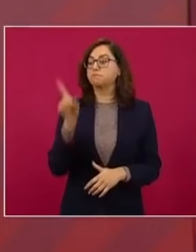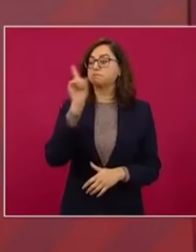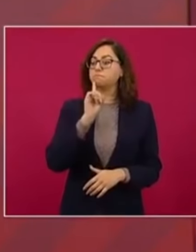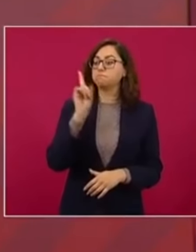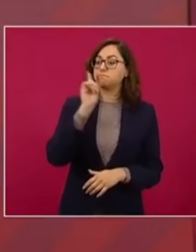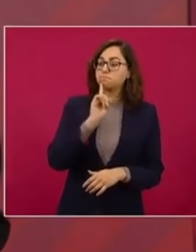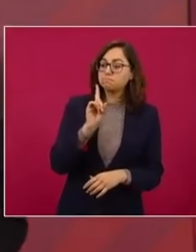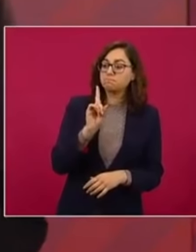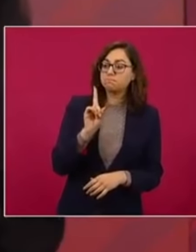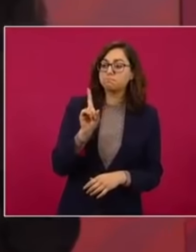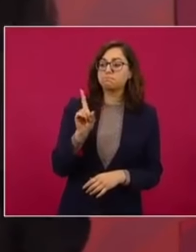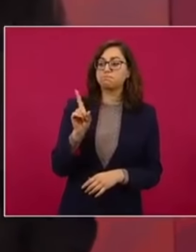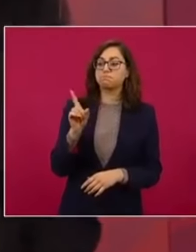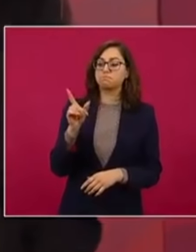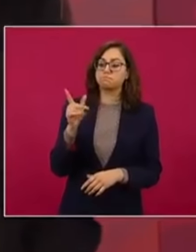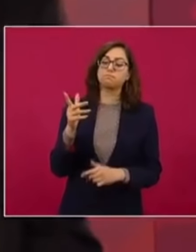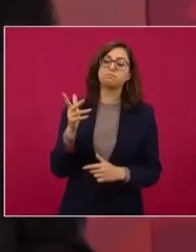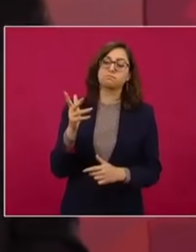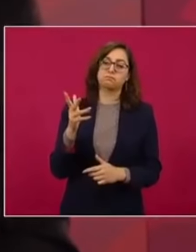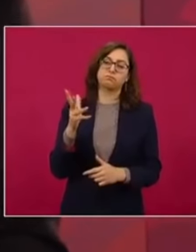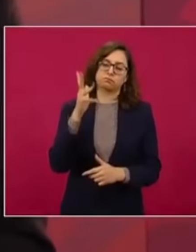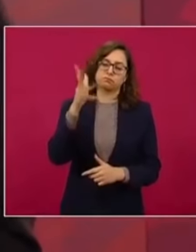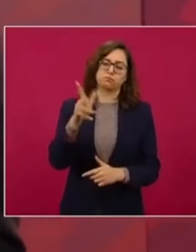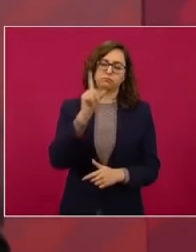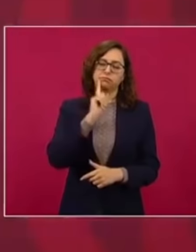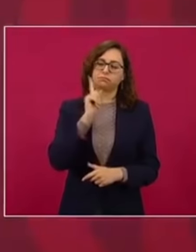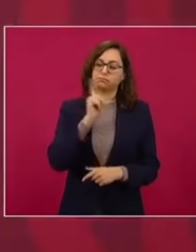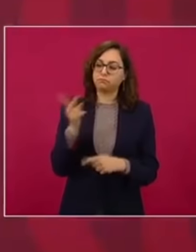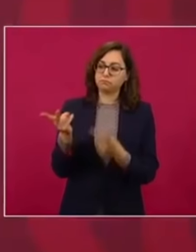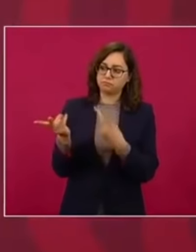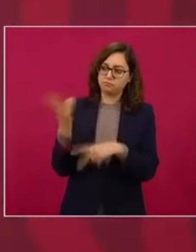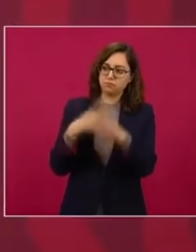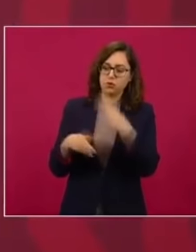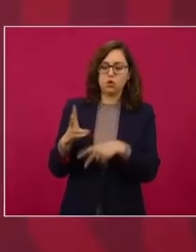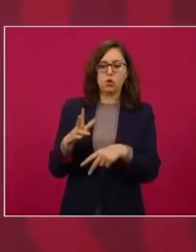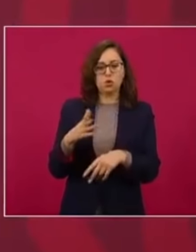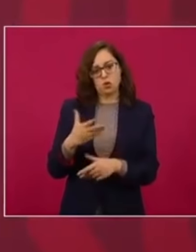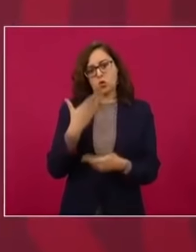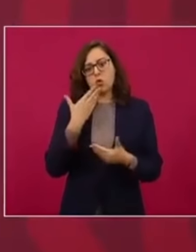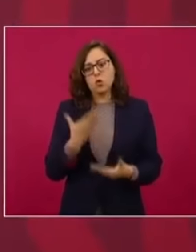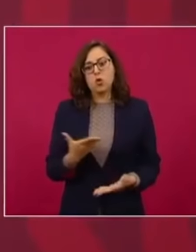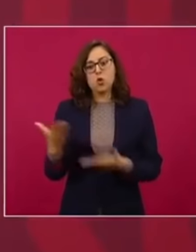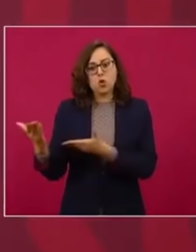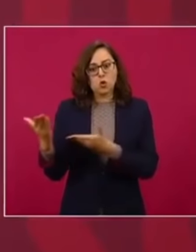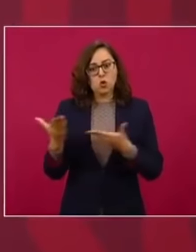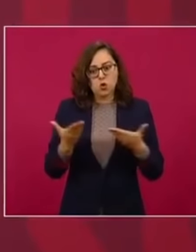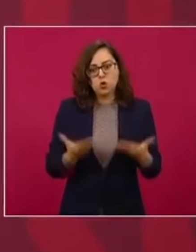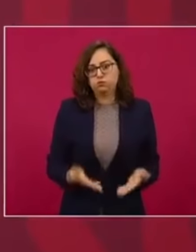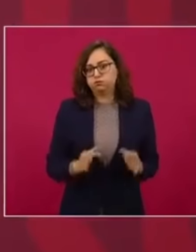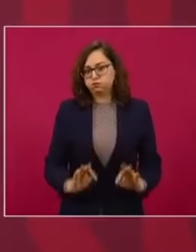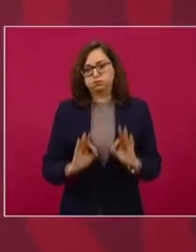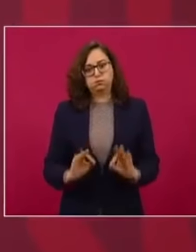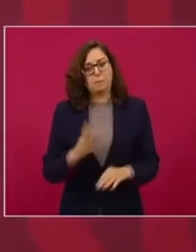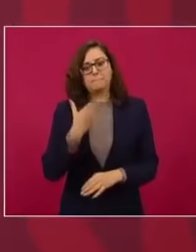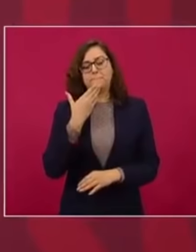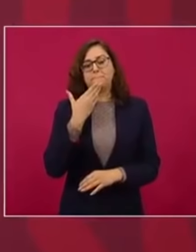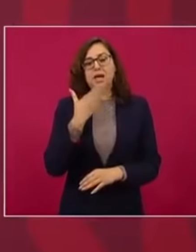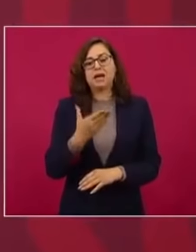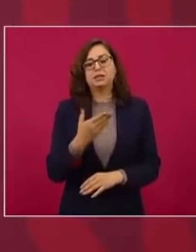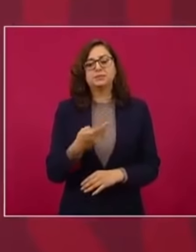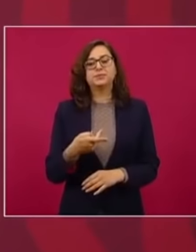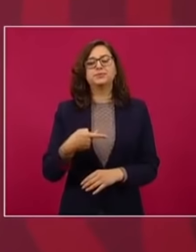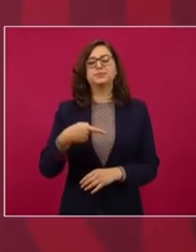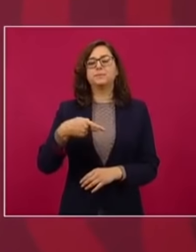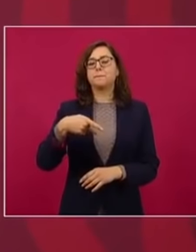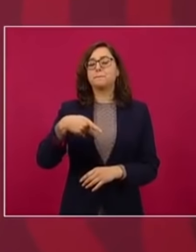muy bien recibida, pero yo estoy pensando hacer una gira